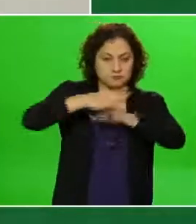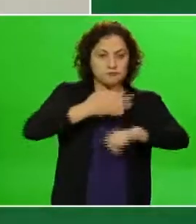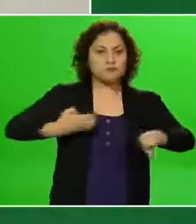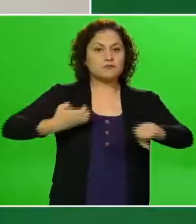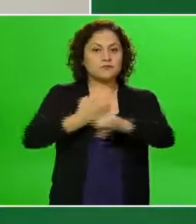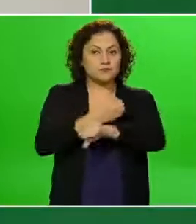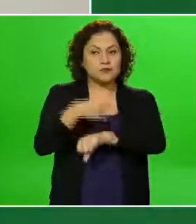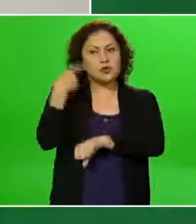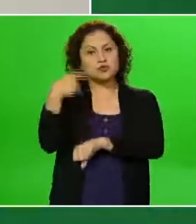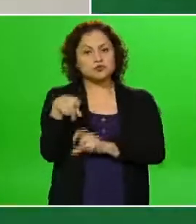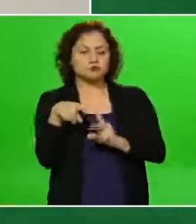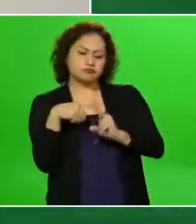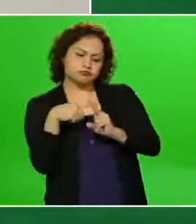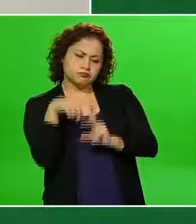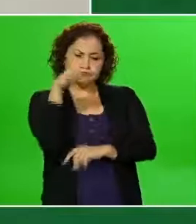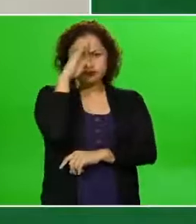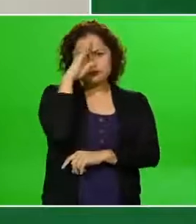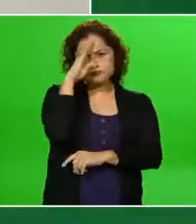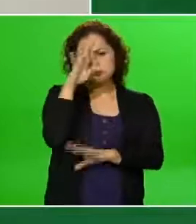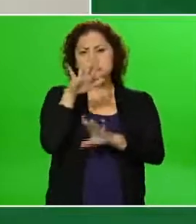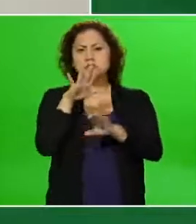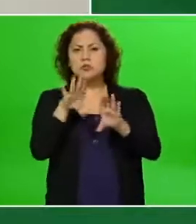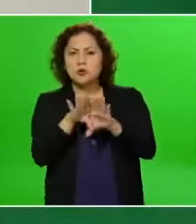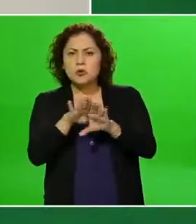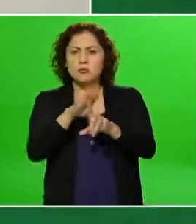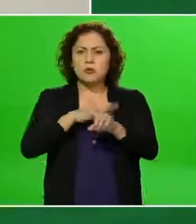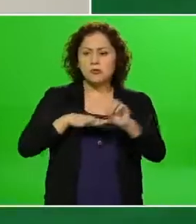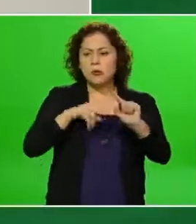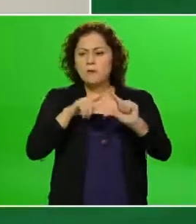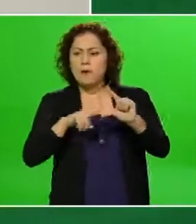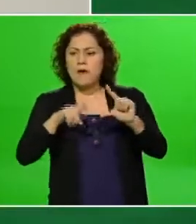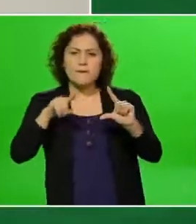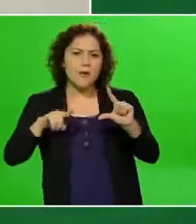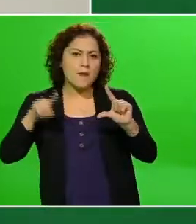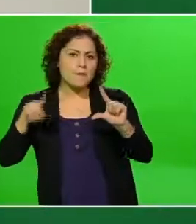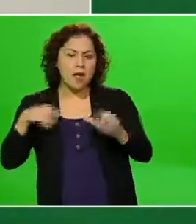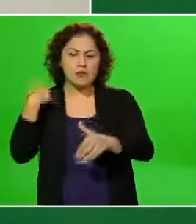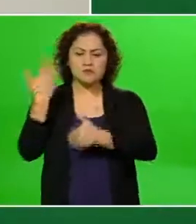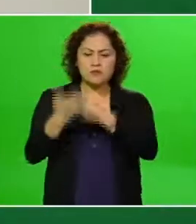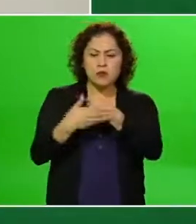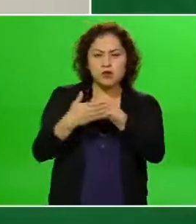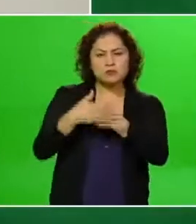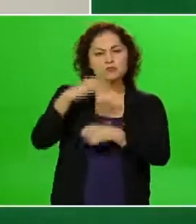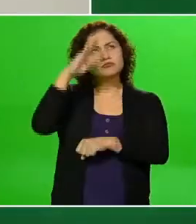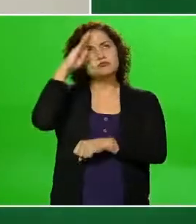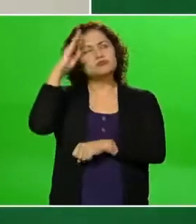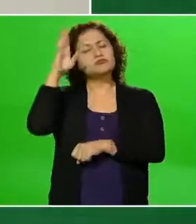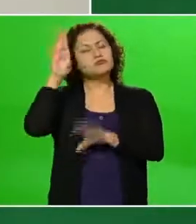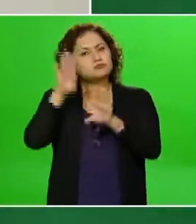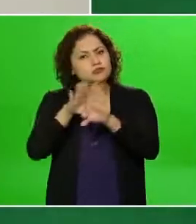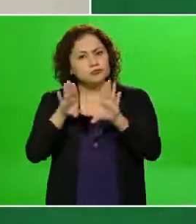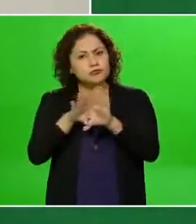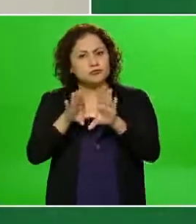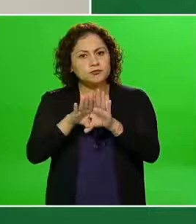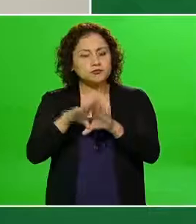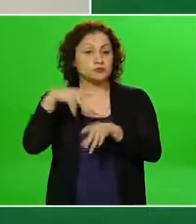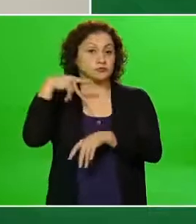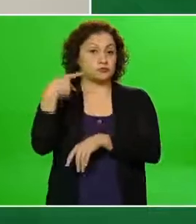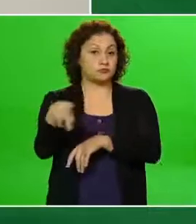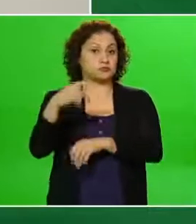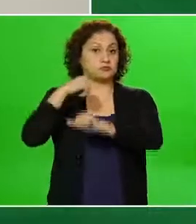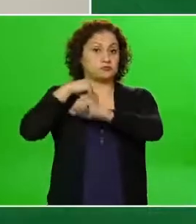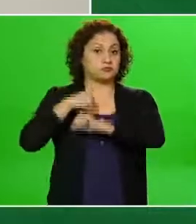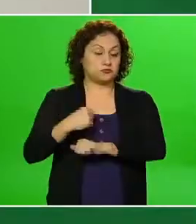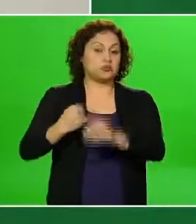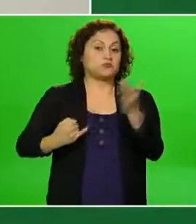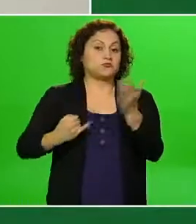hacen proyecciones, en su momento ven cuáles son las tendencias que están ocurriendo en la entidad y obviamente